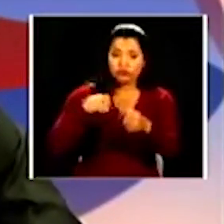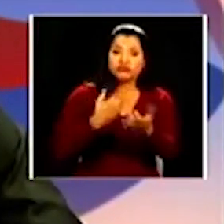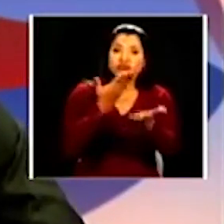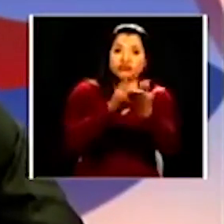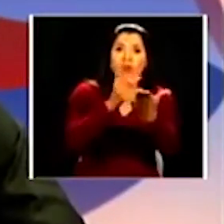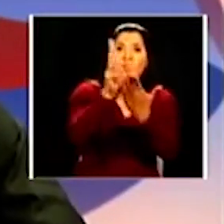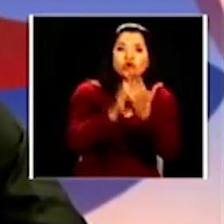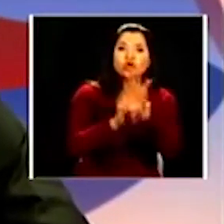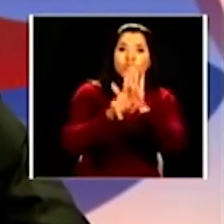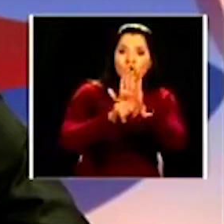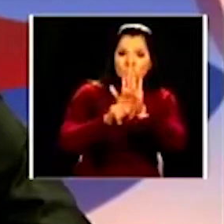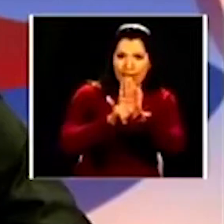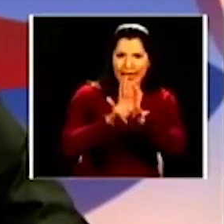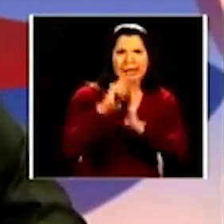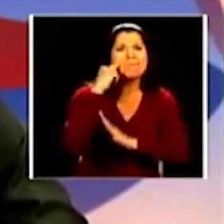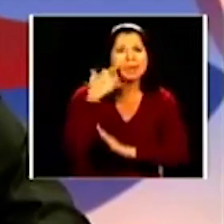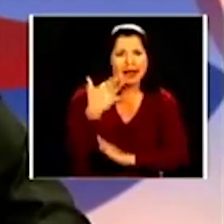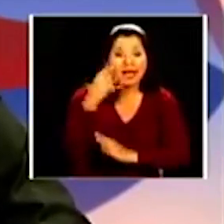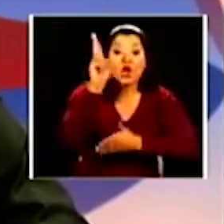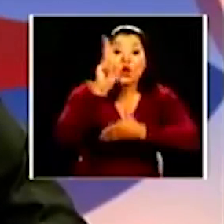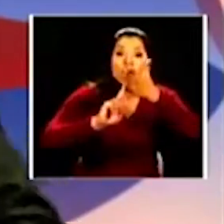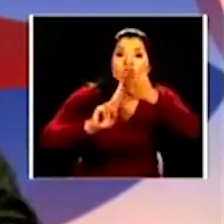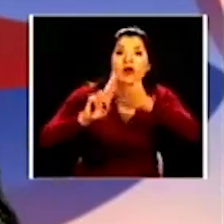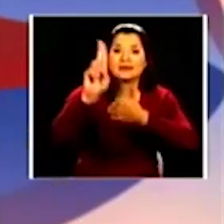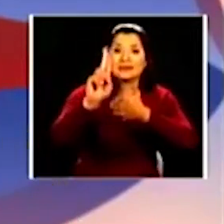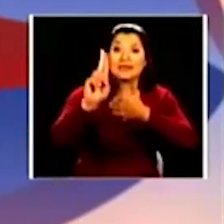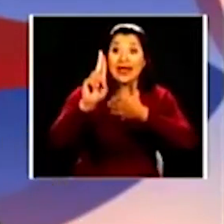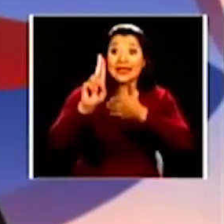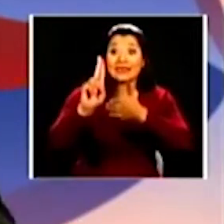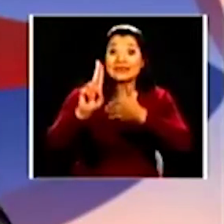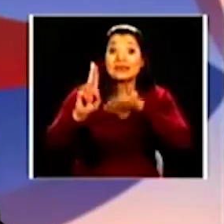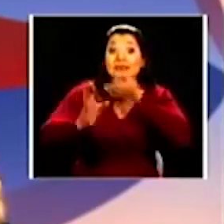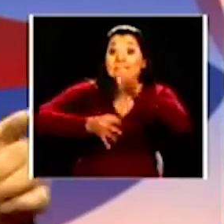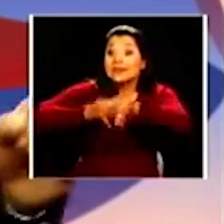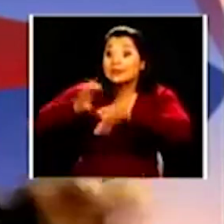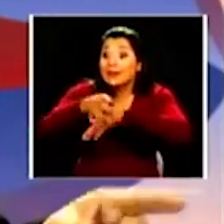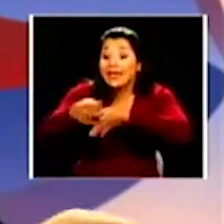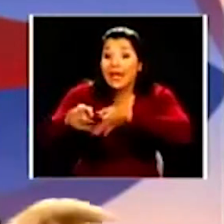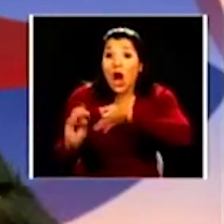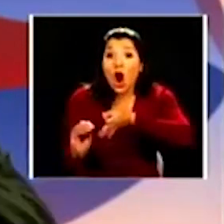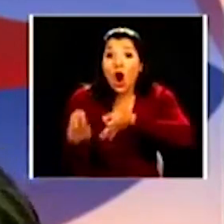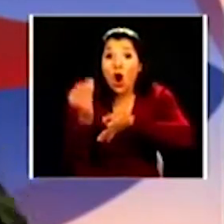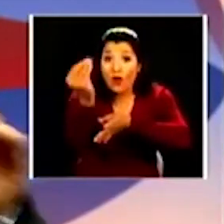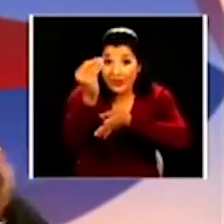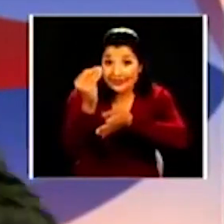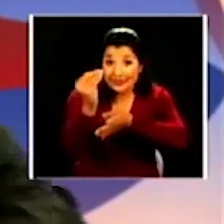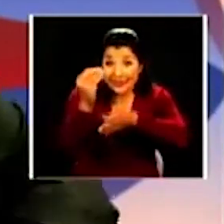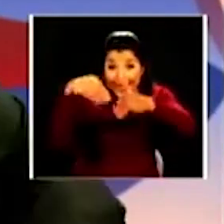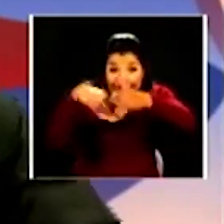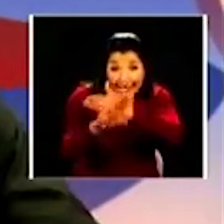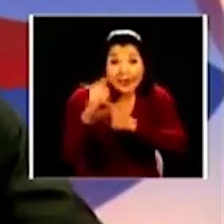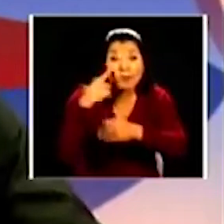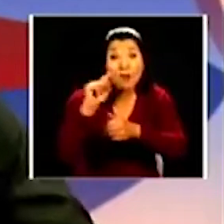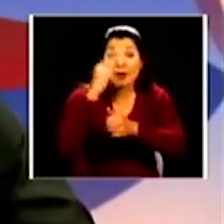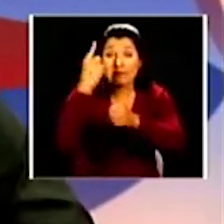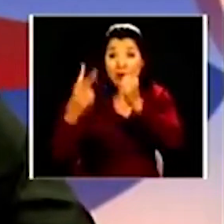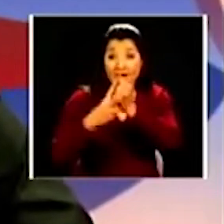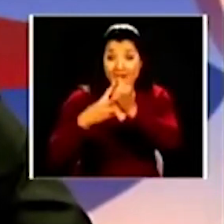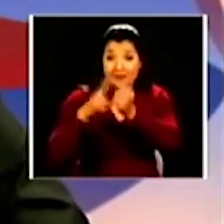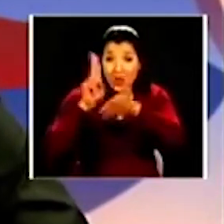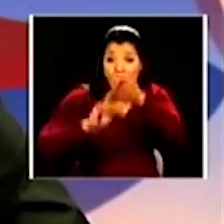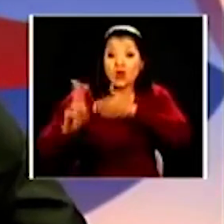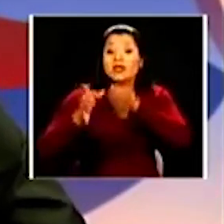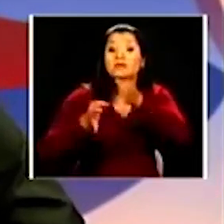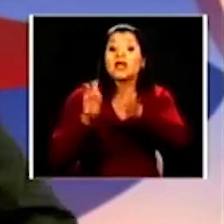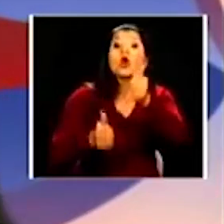universidades informen a los estudiantes de primer ingreso cuáles son las carreras en las que hay trabajo y cuáles son las carreras en las que no hay trabajo.